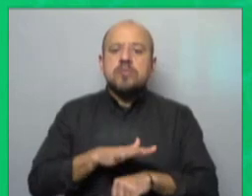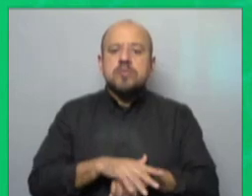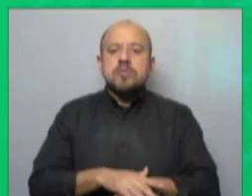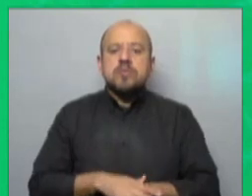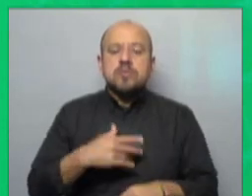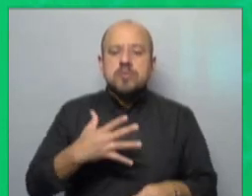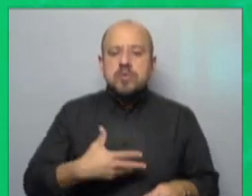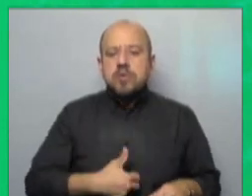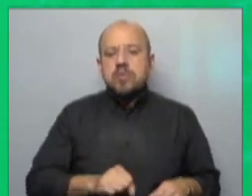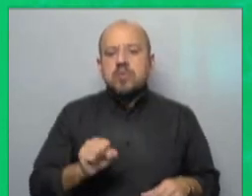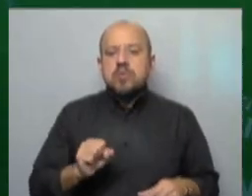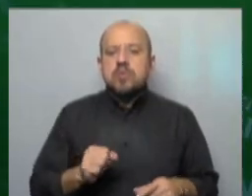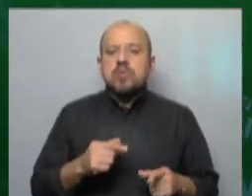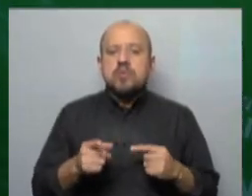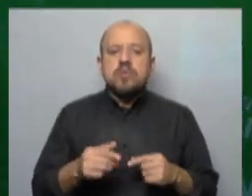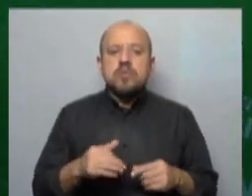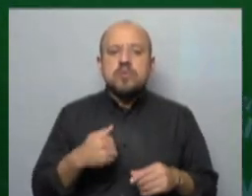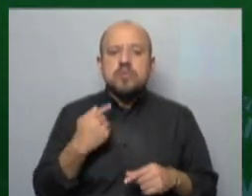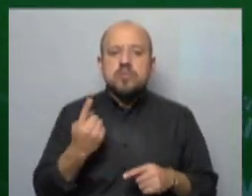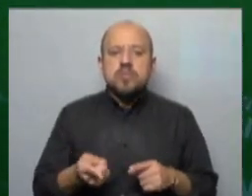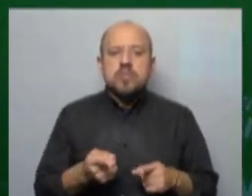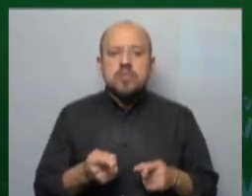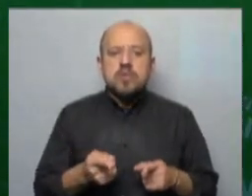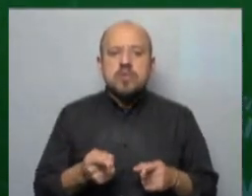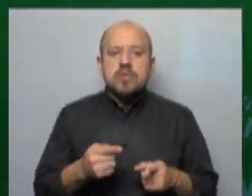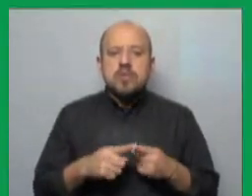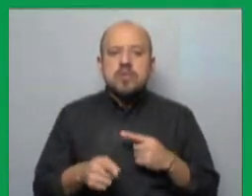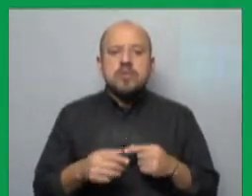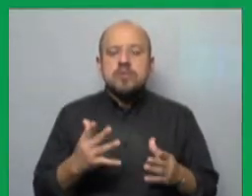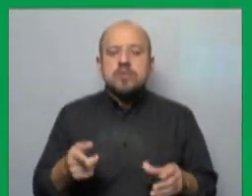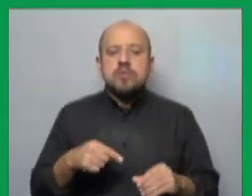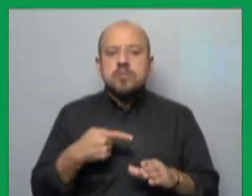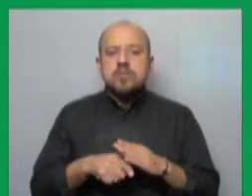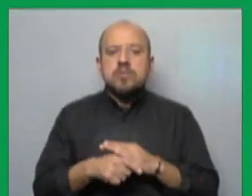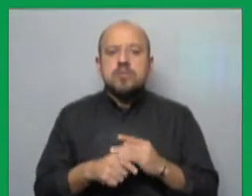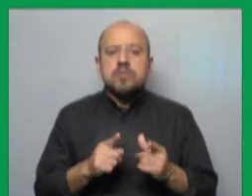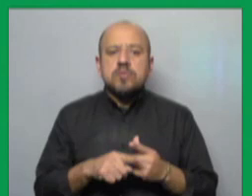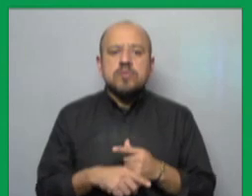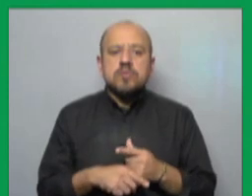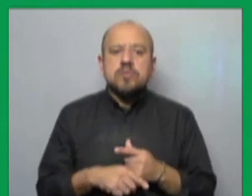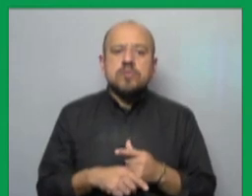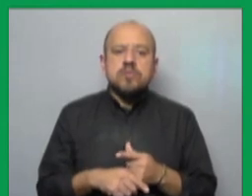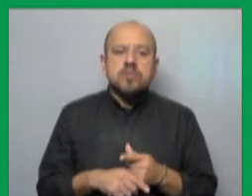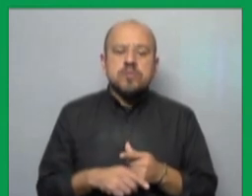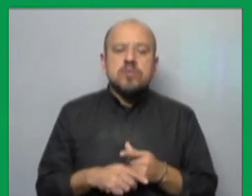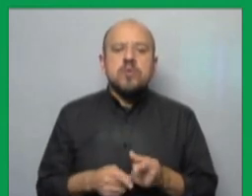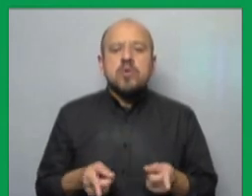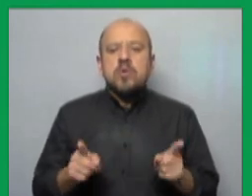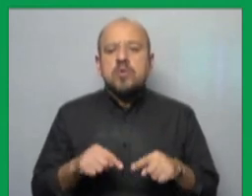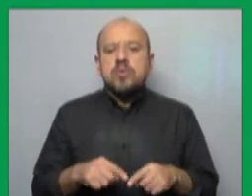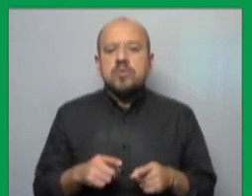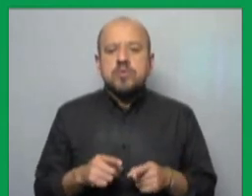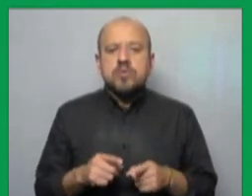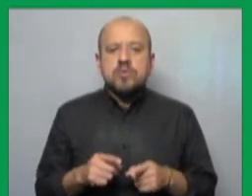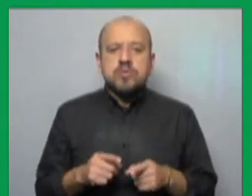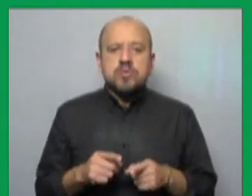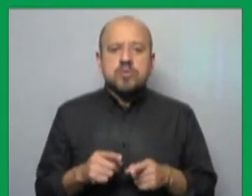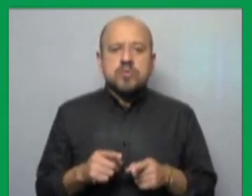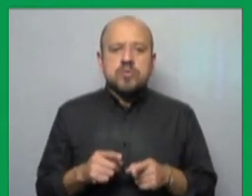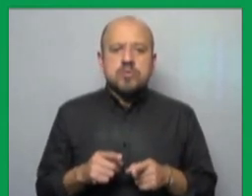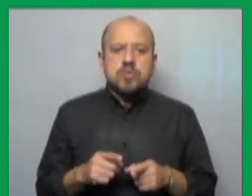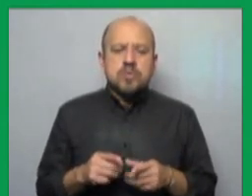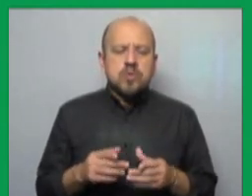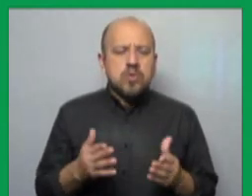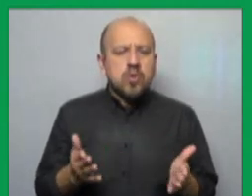del aborto que son cosas más de base y que tienen raíz bastante profunda ahora volviendo al curso de la columna previsto